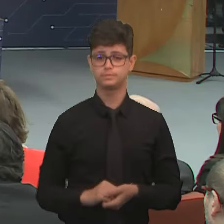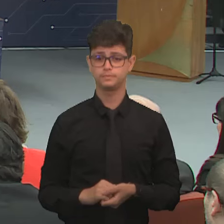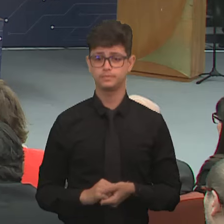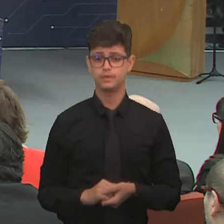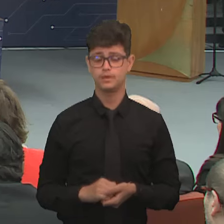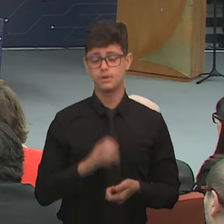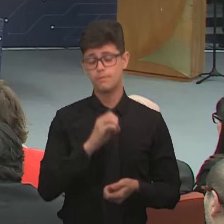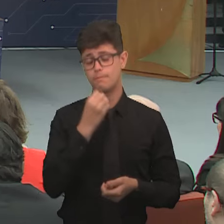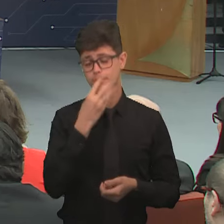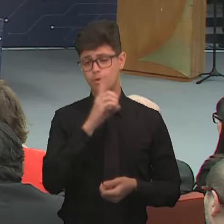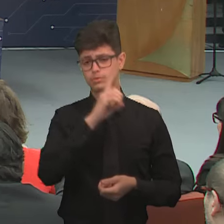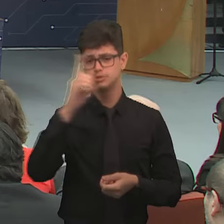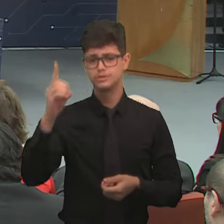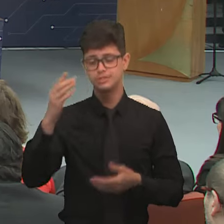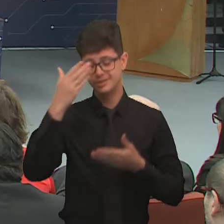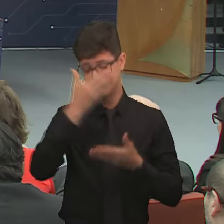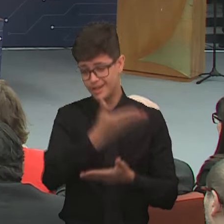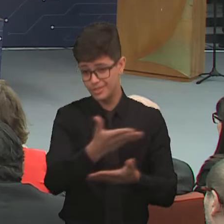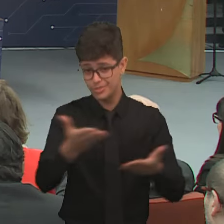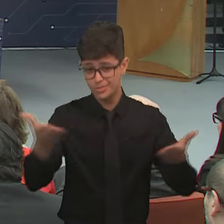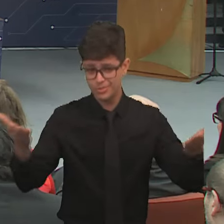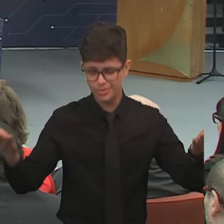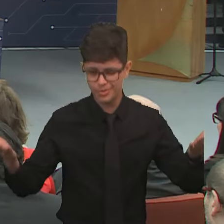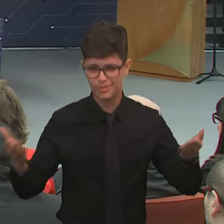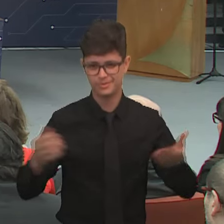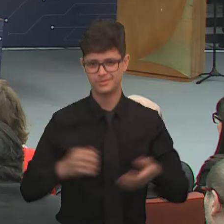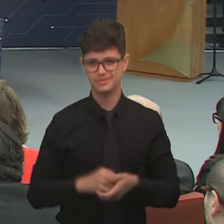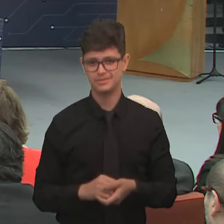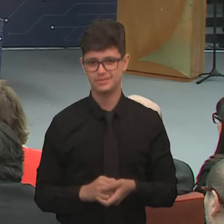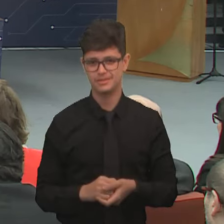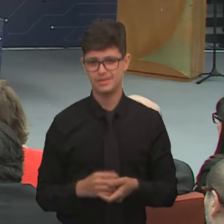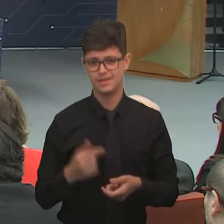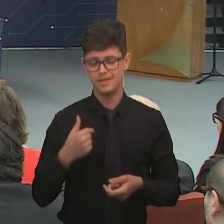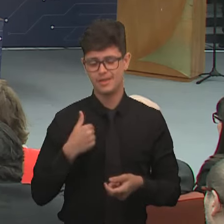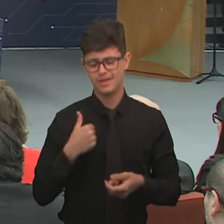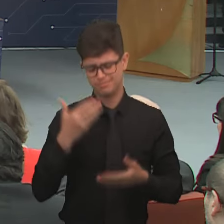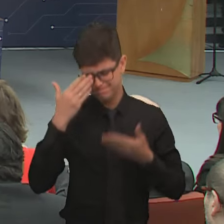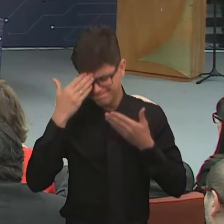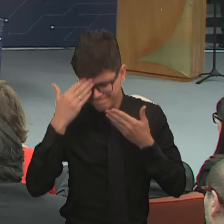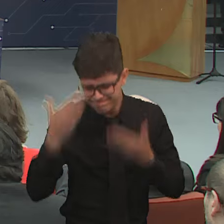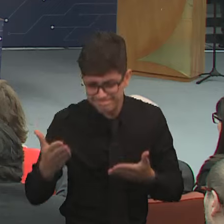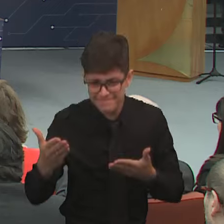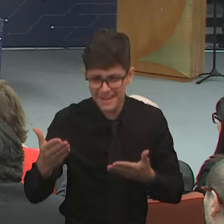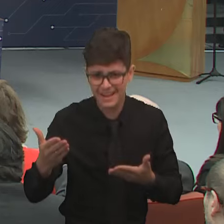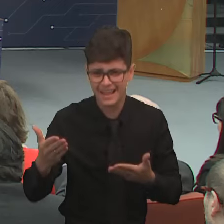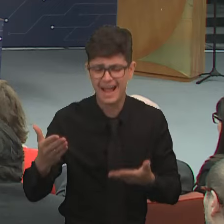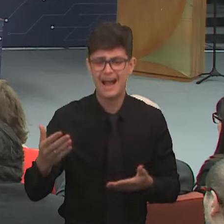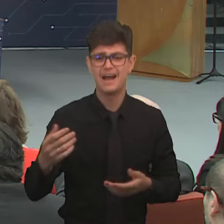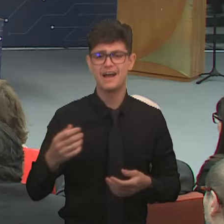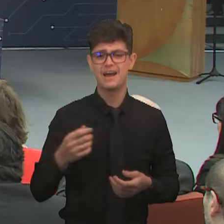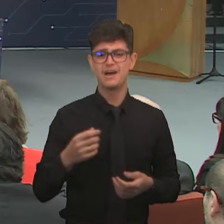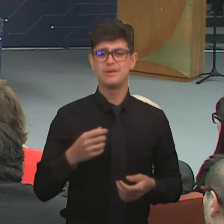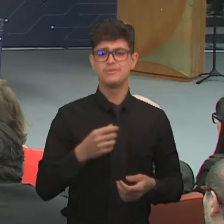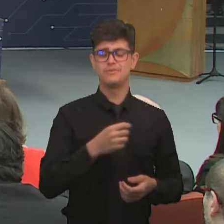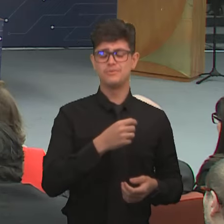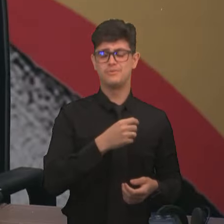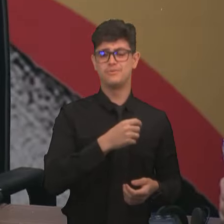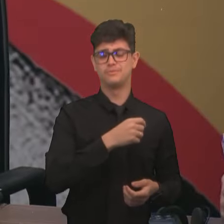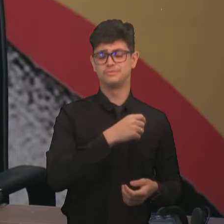a todas y todos. Saludo al ministro Barroso por esta iniciativa